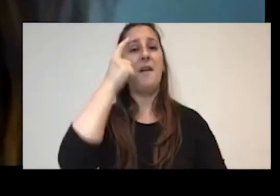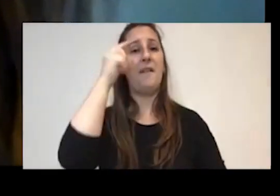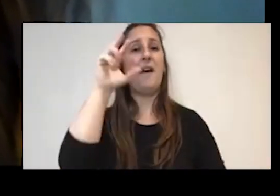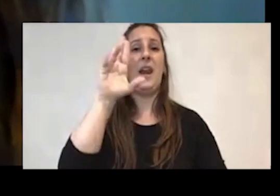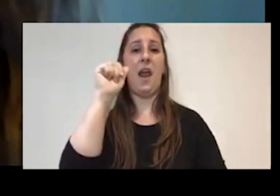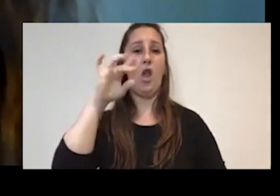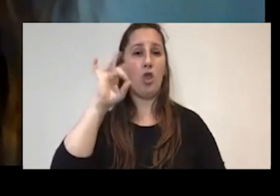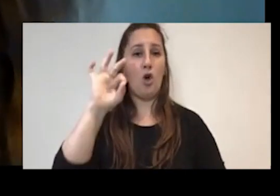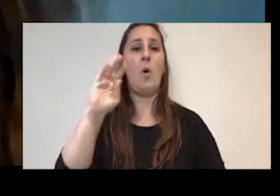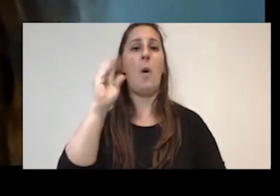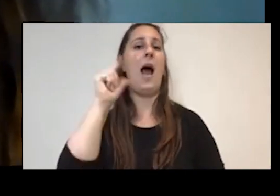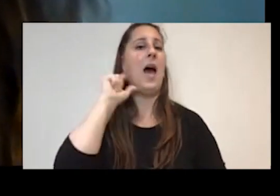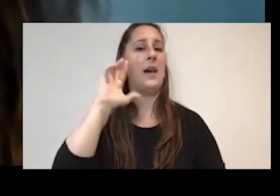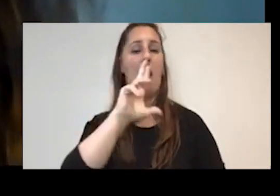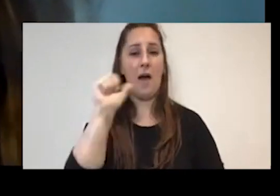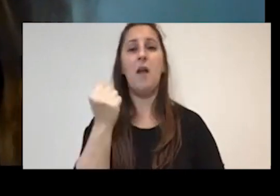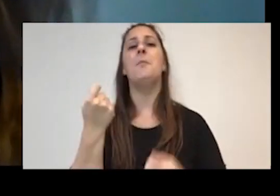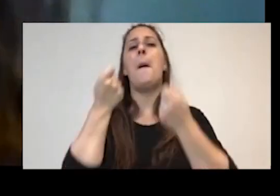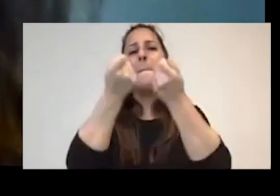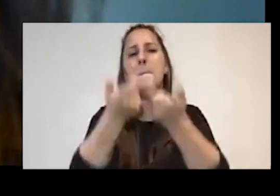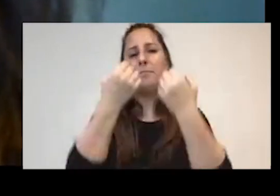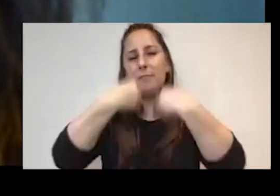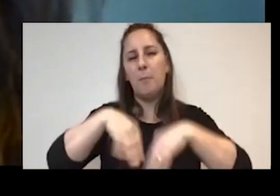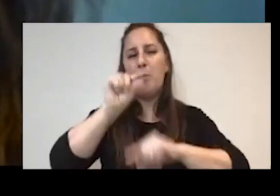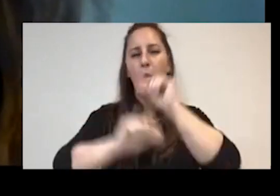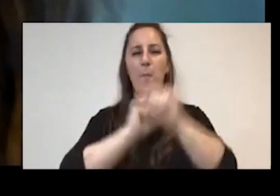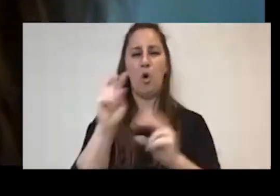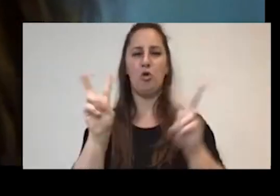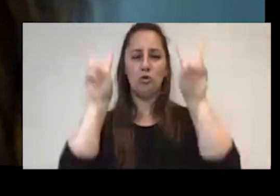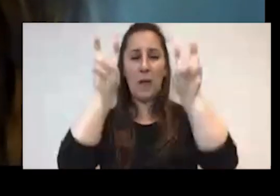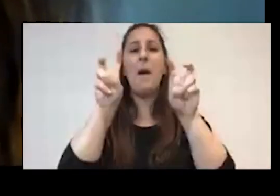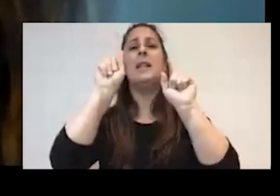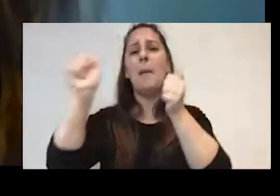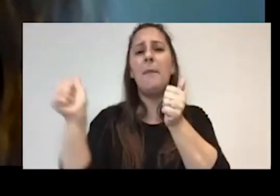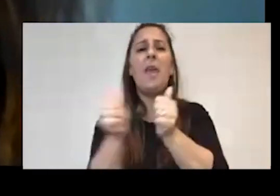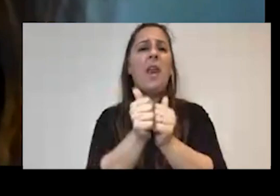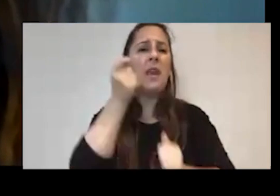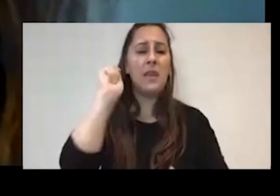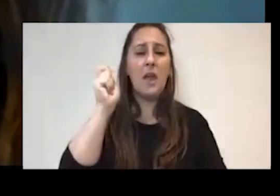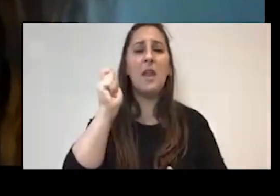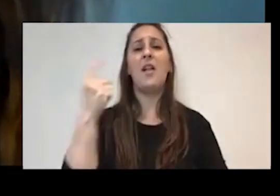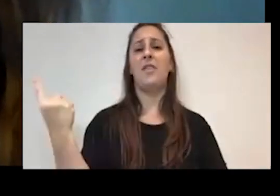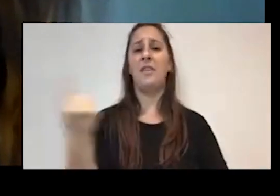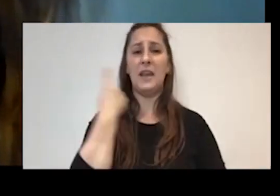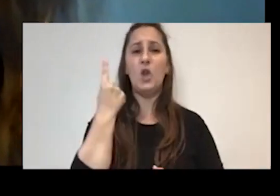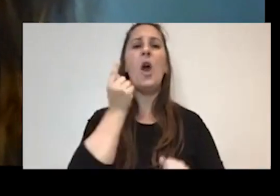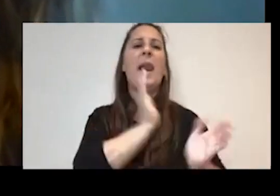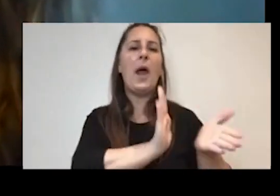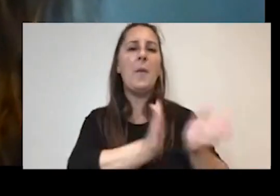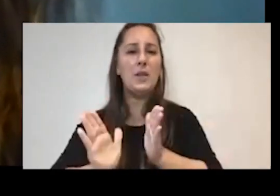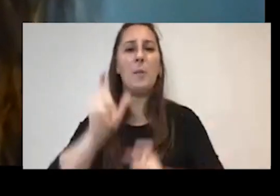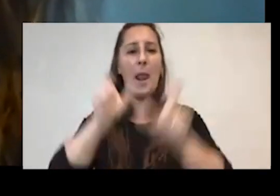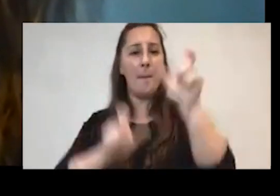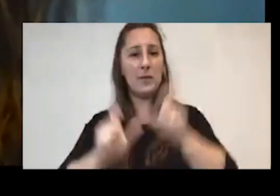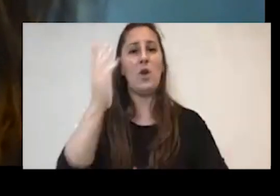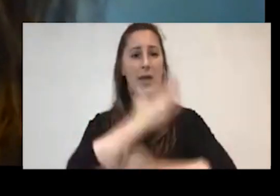Galarraga, quien nos introducirá en el tema a tratar. También nos acompañarán en esta jornada el director de Rehabilitación para las